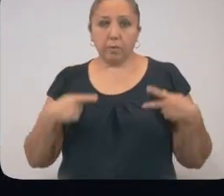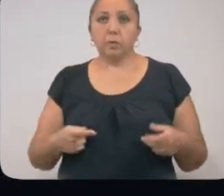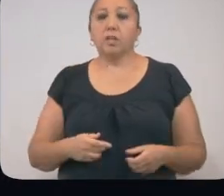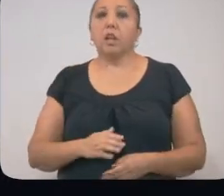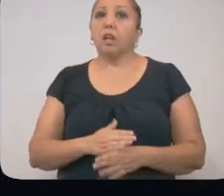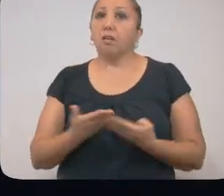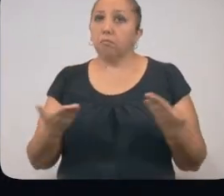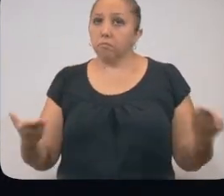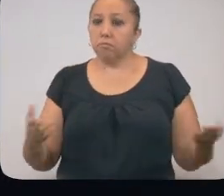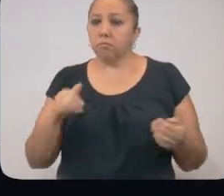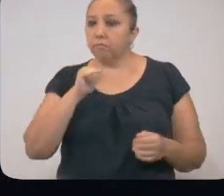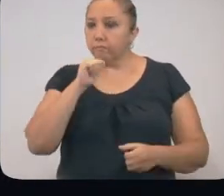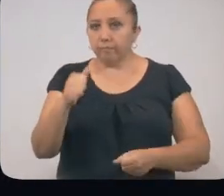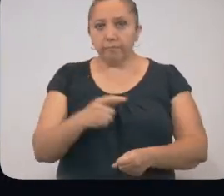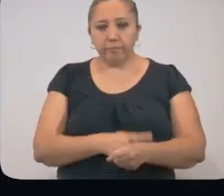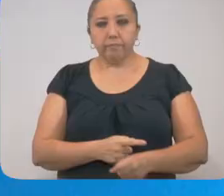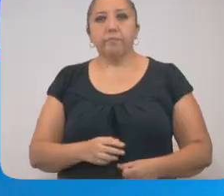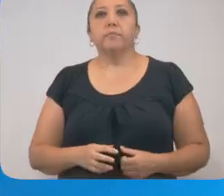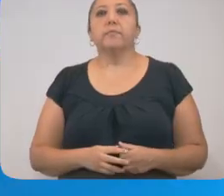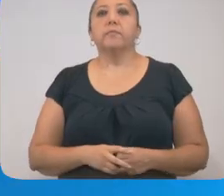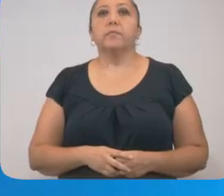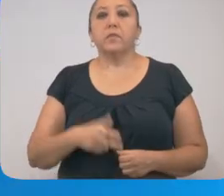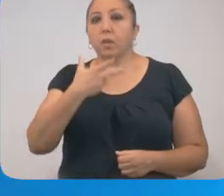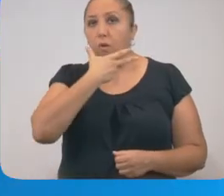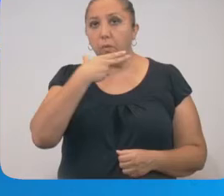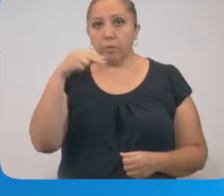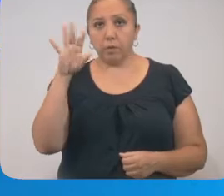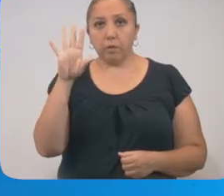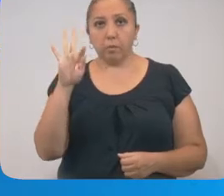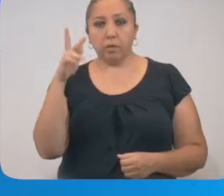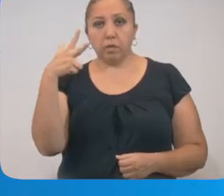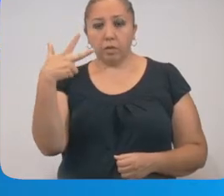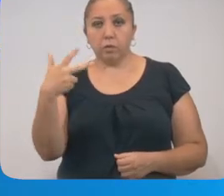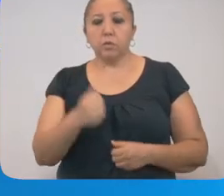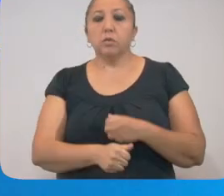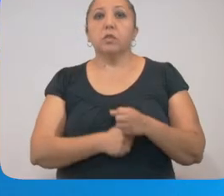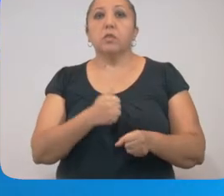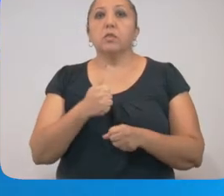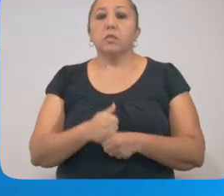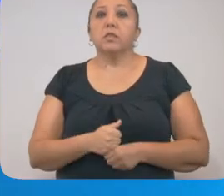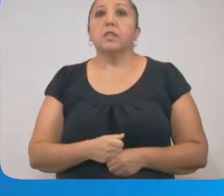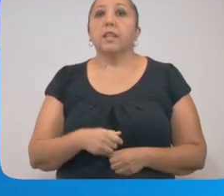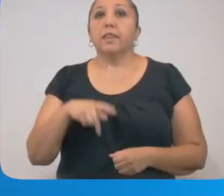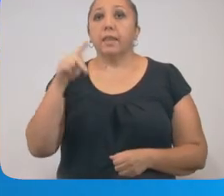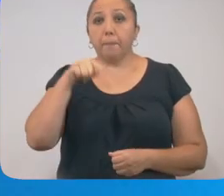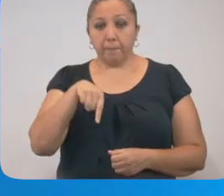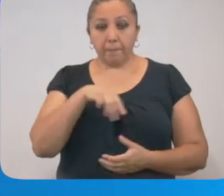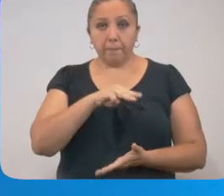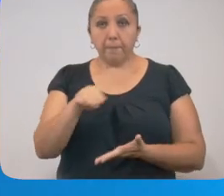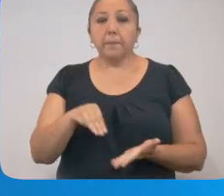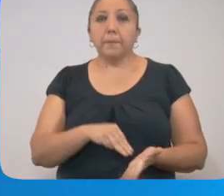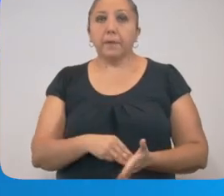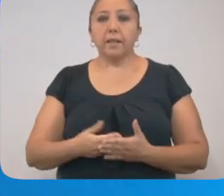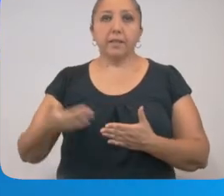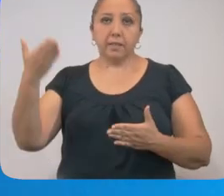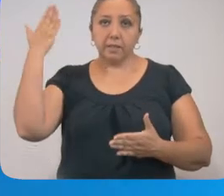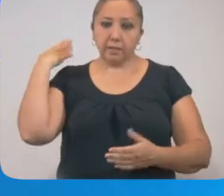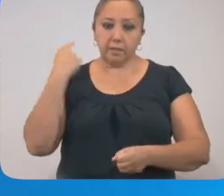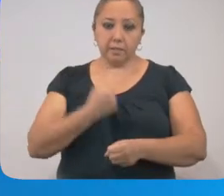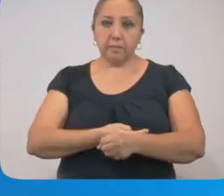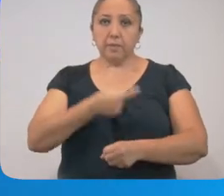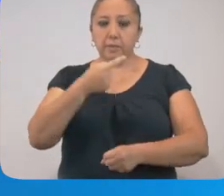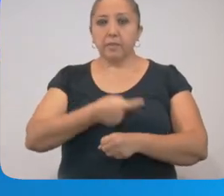los cuales hasta el momento se reportan sin síntomas. Hombre, 48 años de edad, originario y residente de Mérida, con antecedentes de